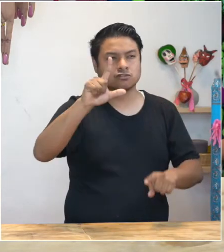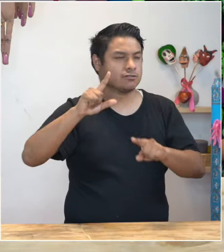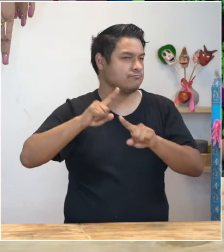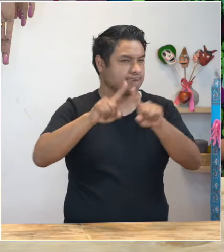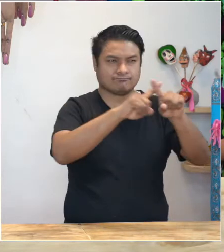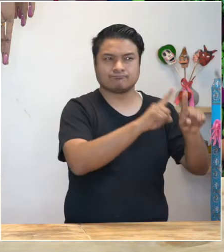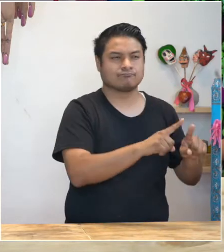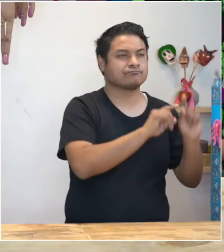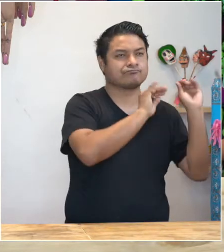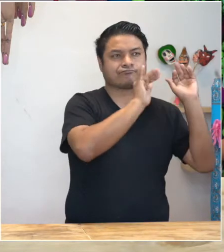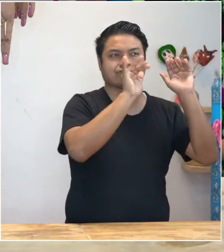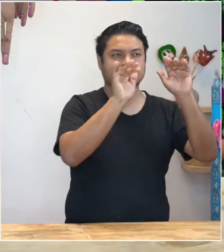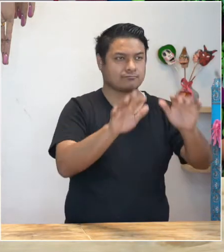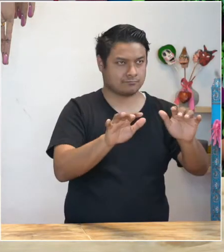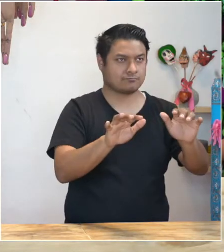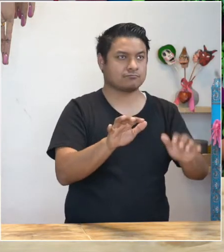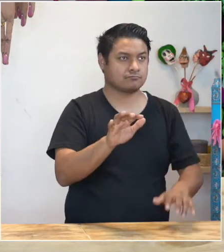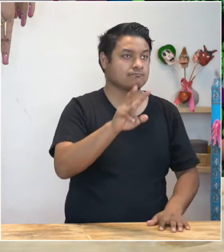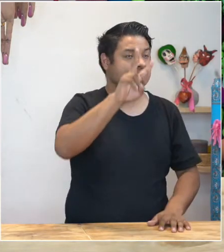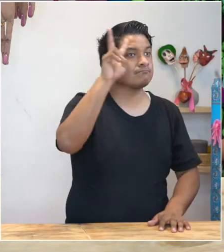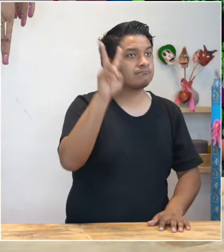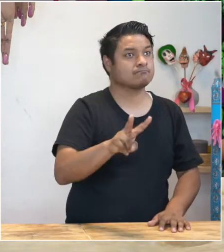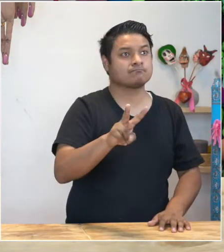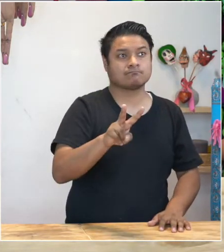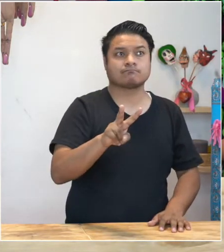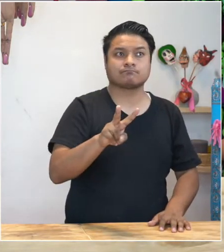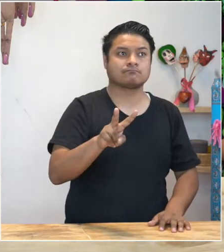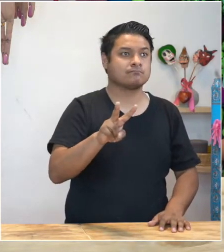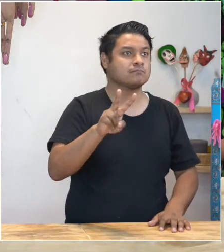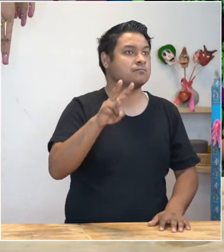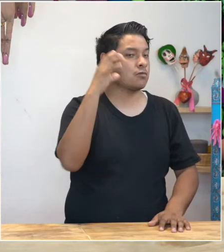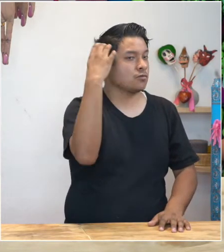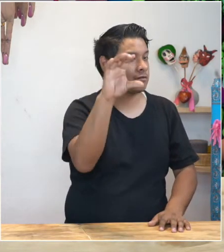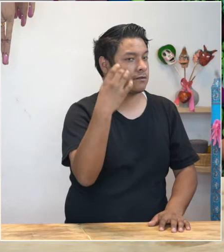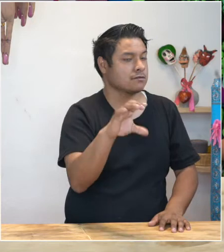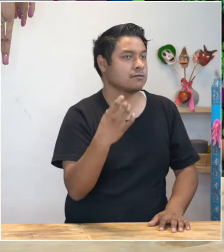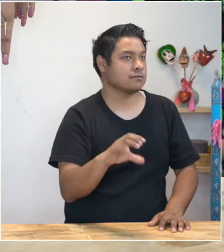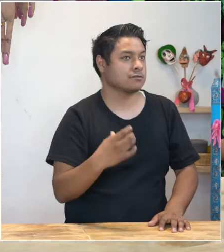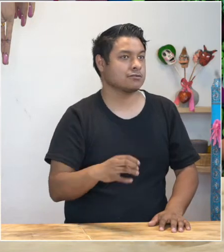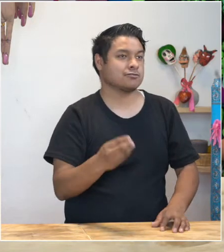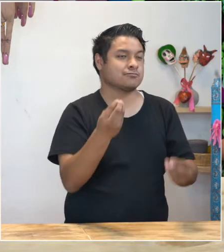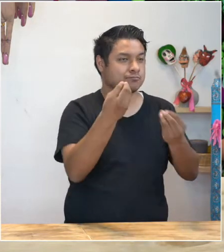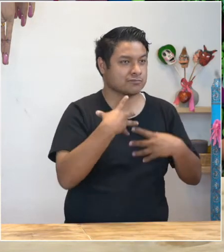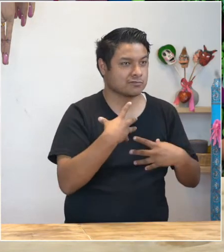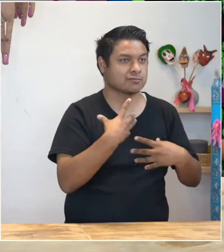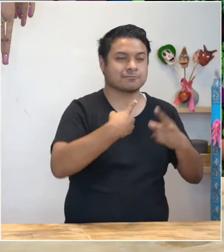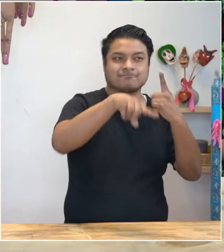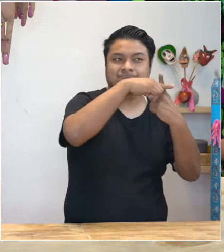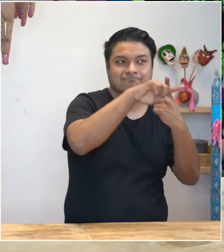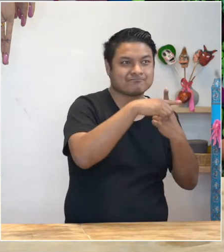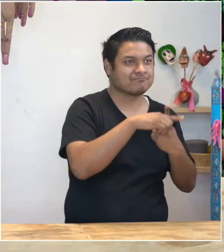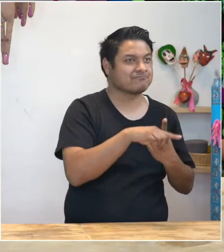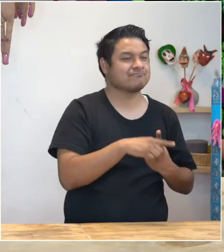interesada que quiere ser parte de, ¿no? Nos fuimos también por ahí a algunos cafés, algunas